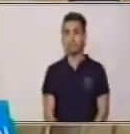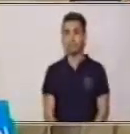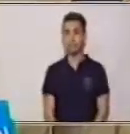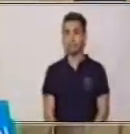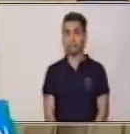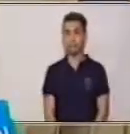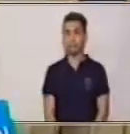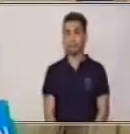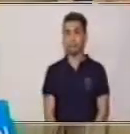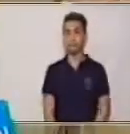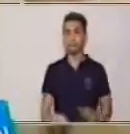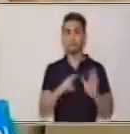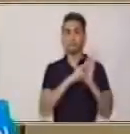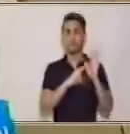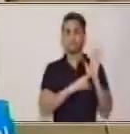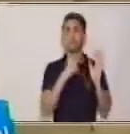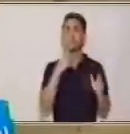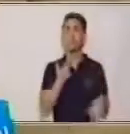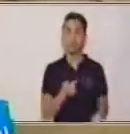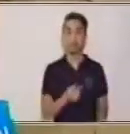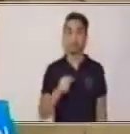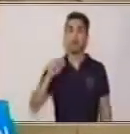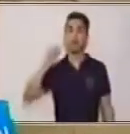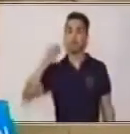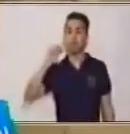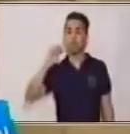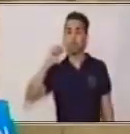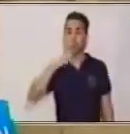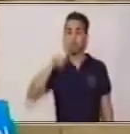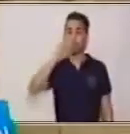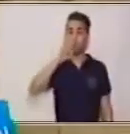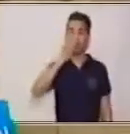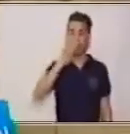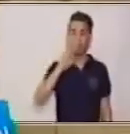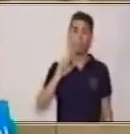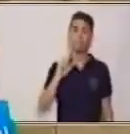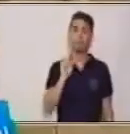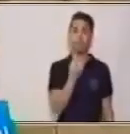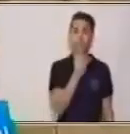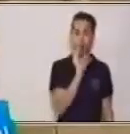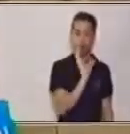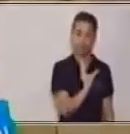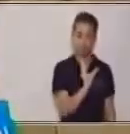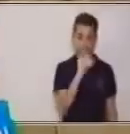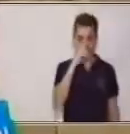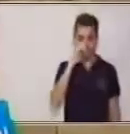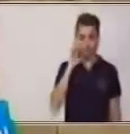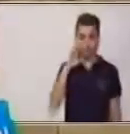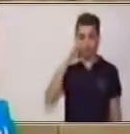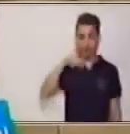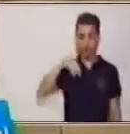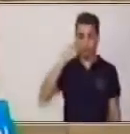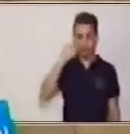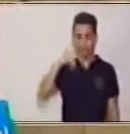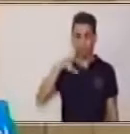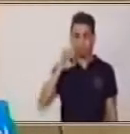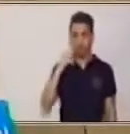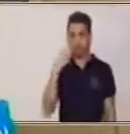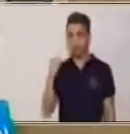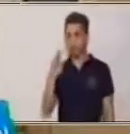La regla dice que es el cuadrado del primer término. Volvemos, 4c elevado al